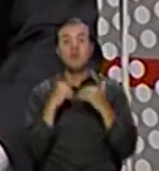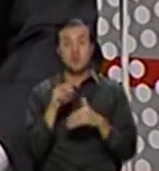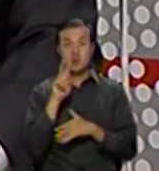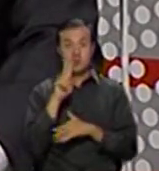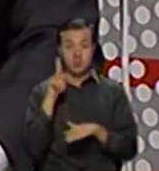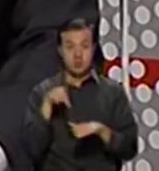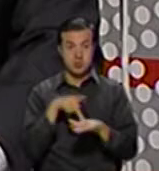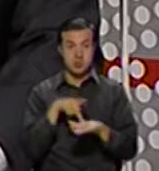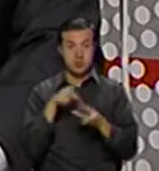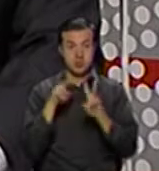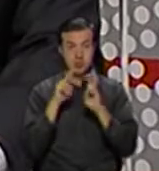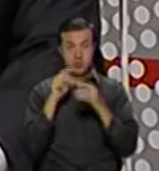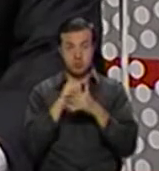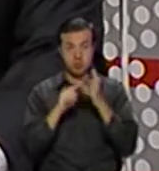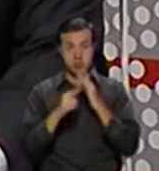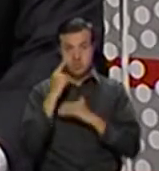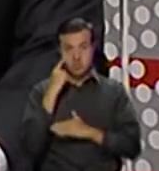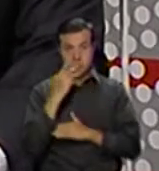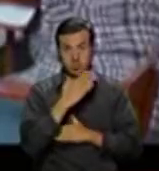juristas especialistas en la materia.